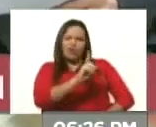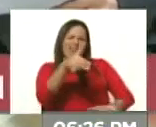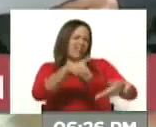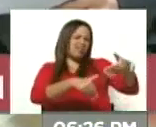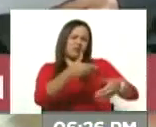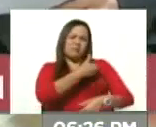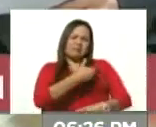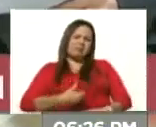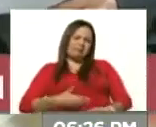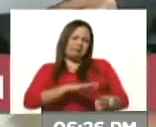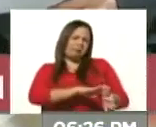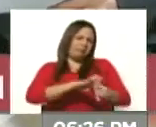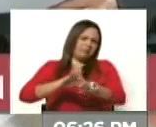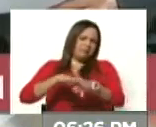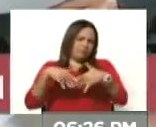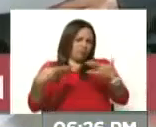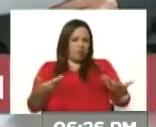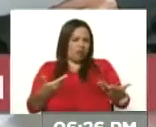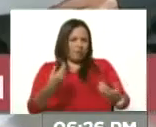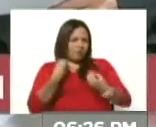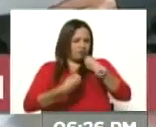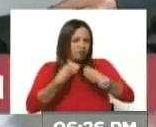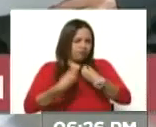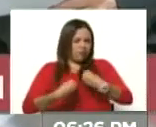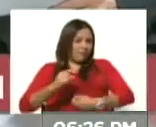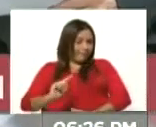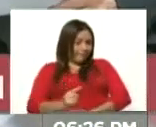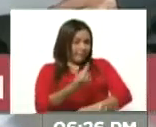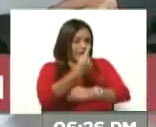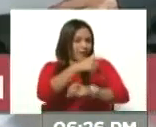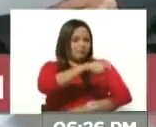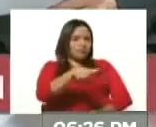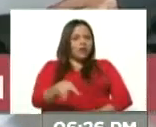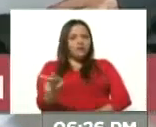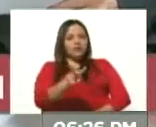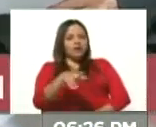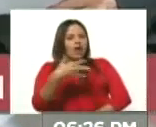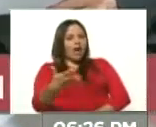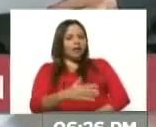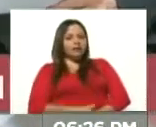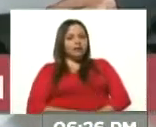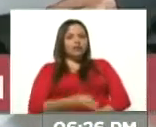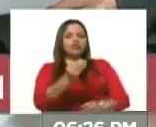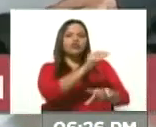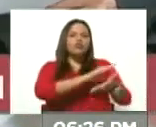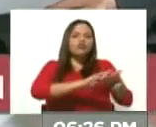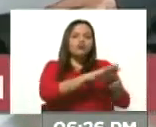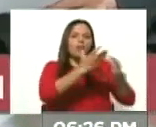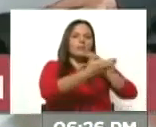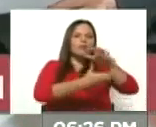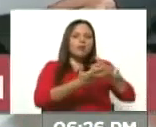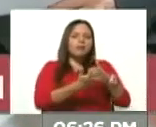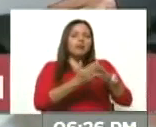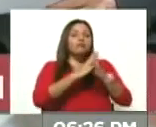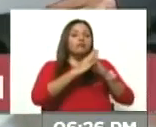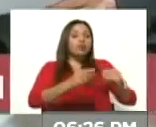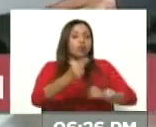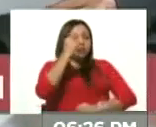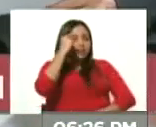presidenciales la principal preocupación de los venezolanos es la solución a sus problemas cotidianos